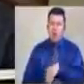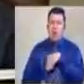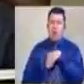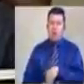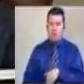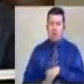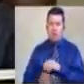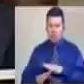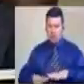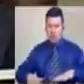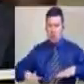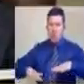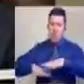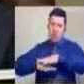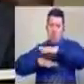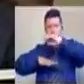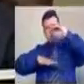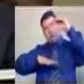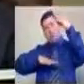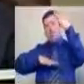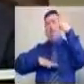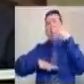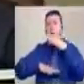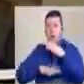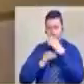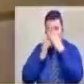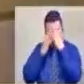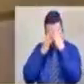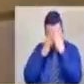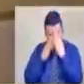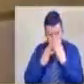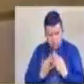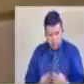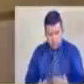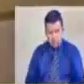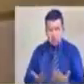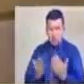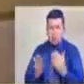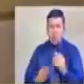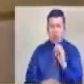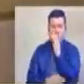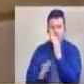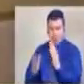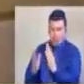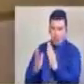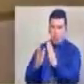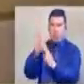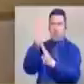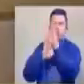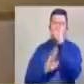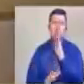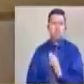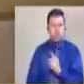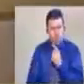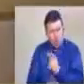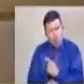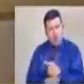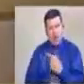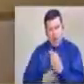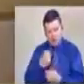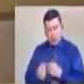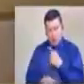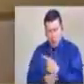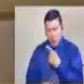desde la arena hasta el sol, para un mejor destino de este país. Haremos todo lo correspondiente,